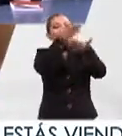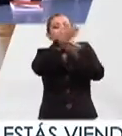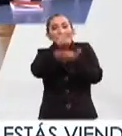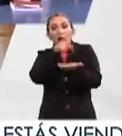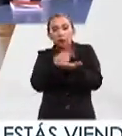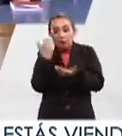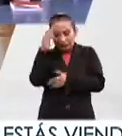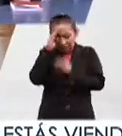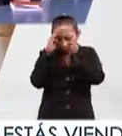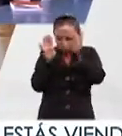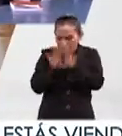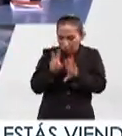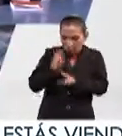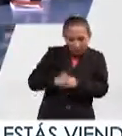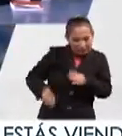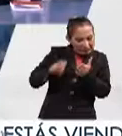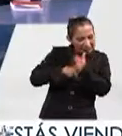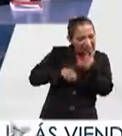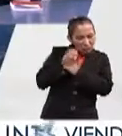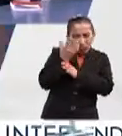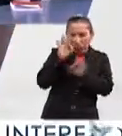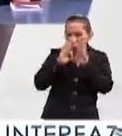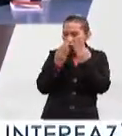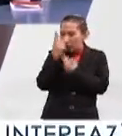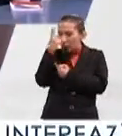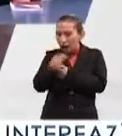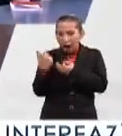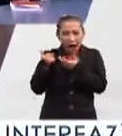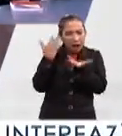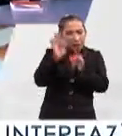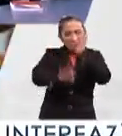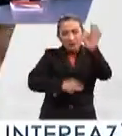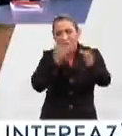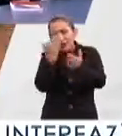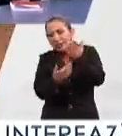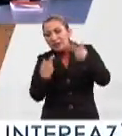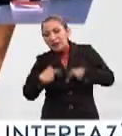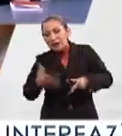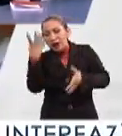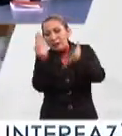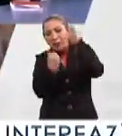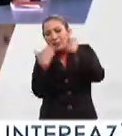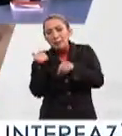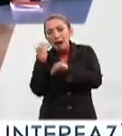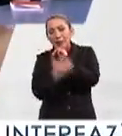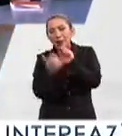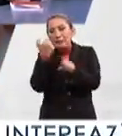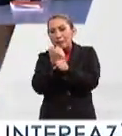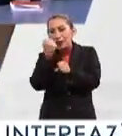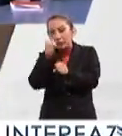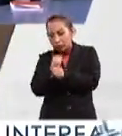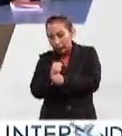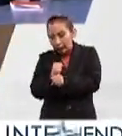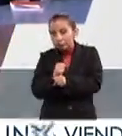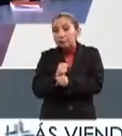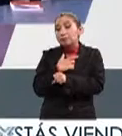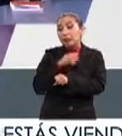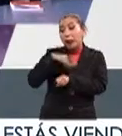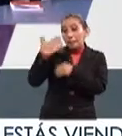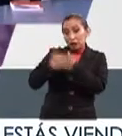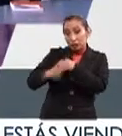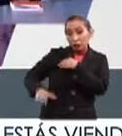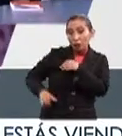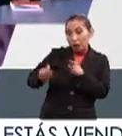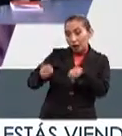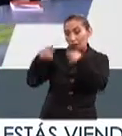llevó a repensar y a plantear nuevas rutas de acción para atender el rezago educativo a futuro. No solamente para la siguiente